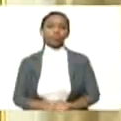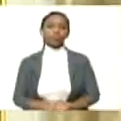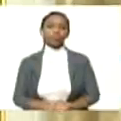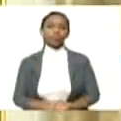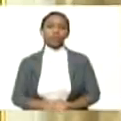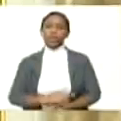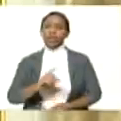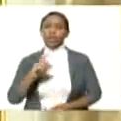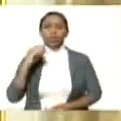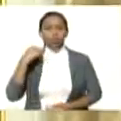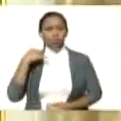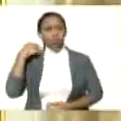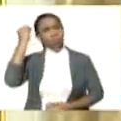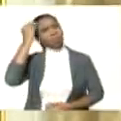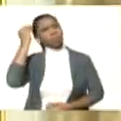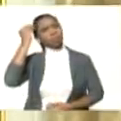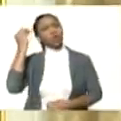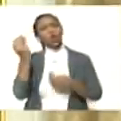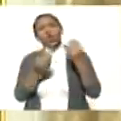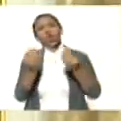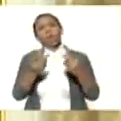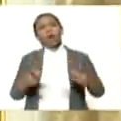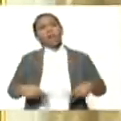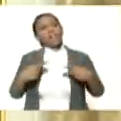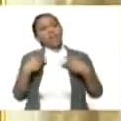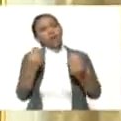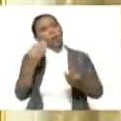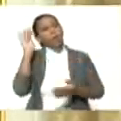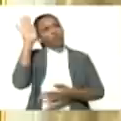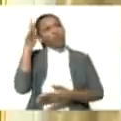No se imagina cómo será esa vida,